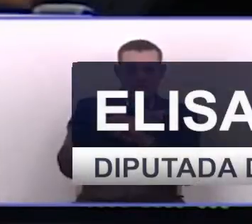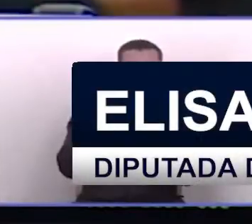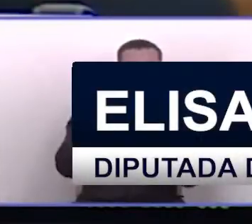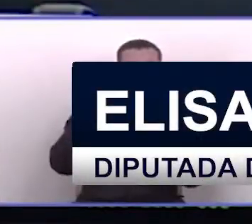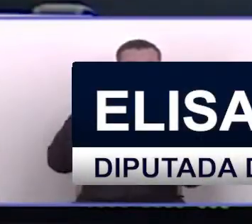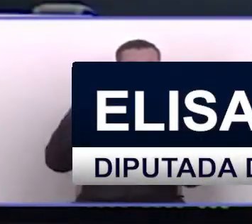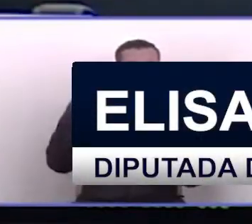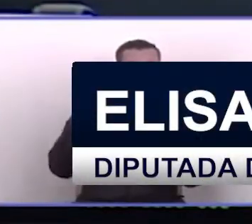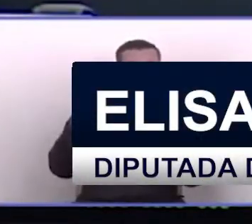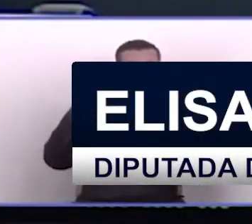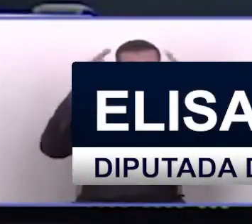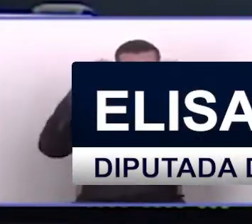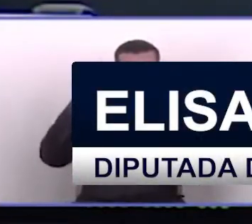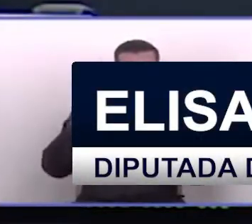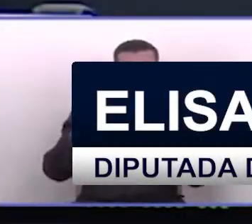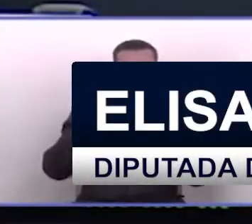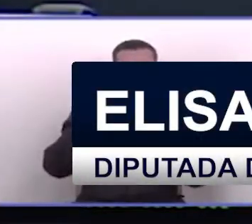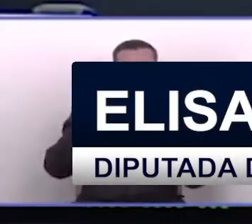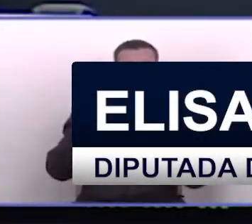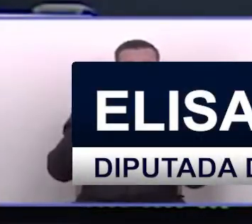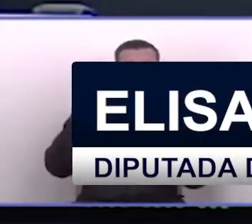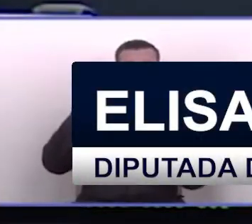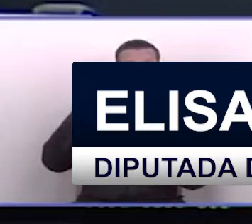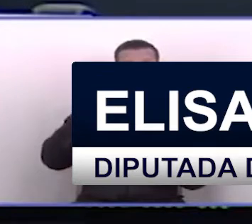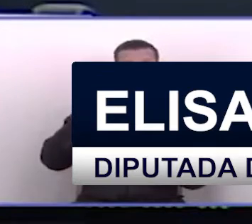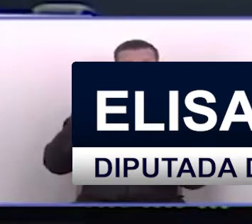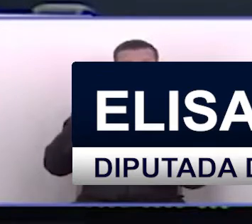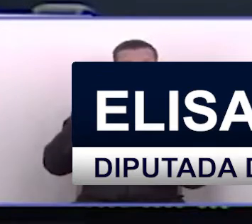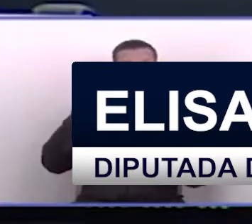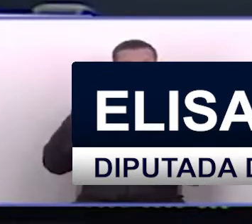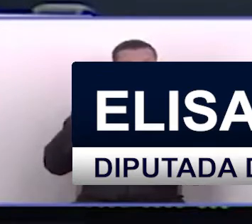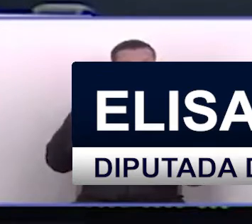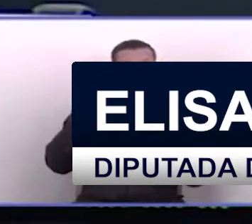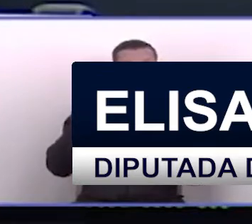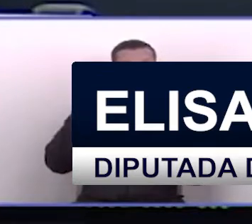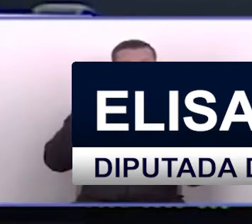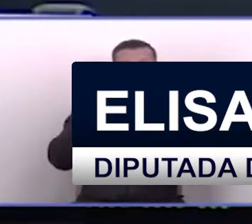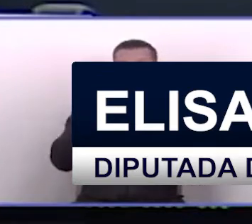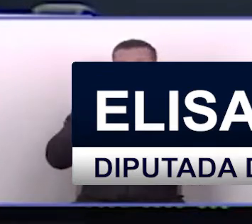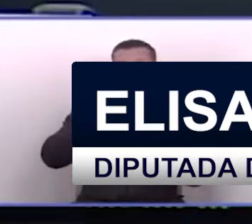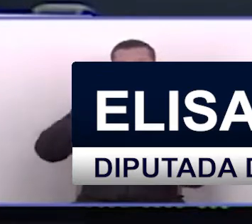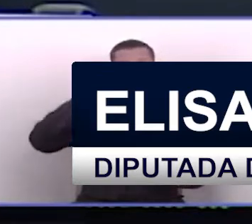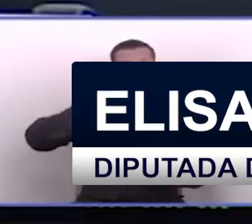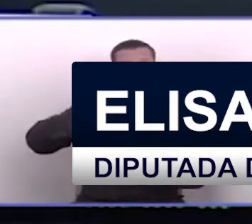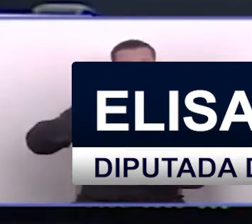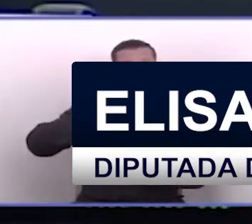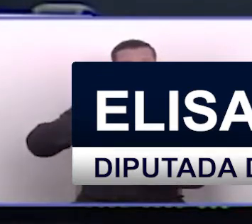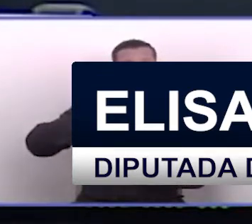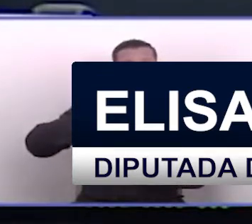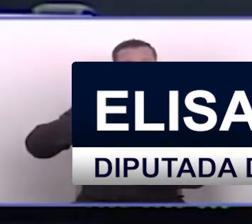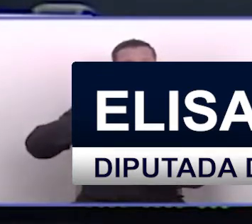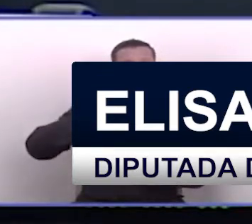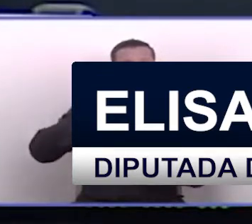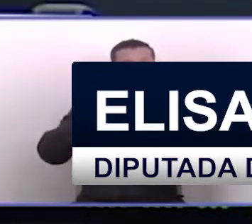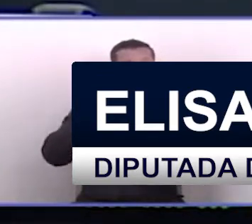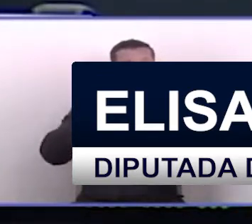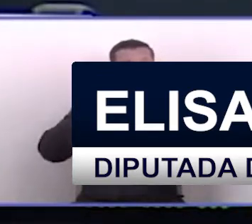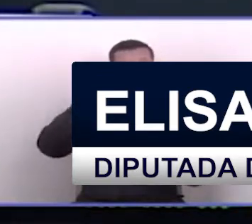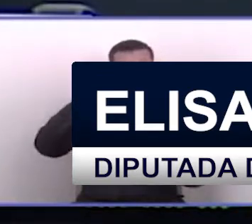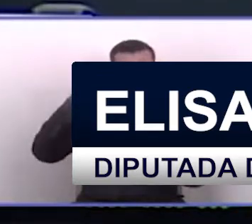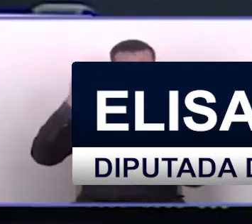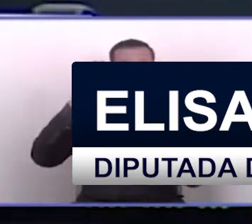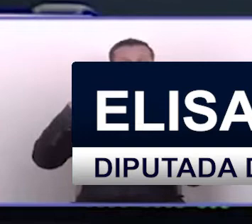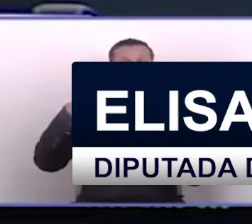a la Ley de Presupuesto 2022 en los ramos de Justicia y Seguridad Pública y de la Defensa Nacional,